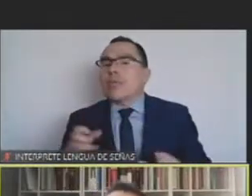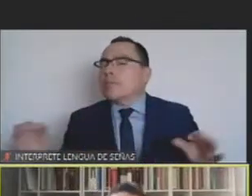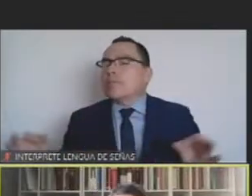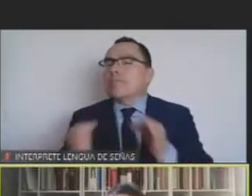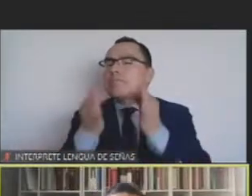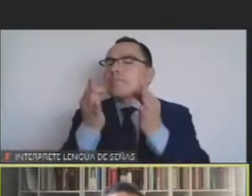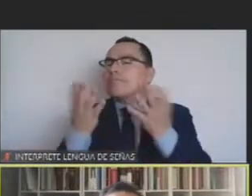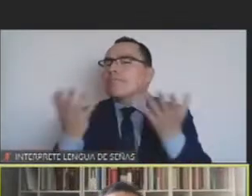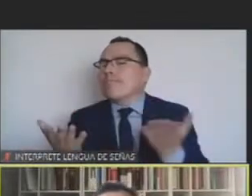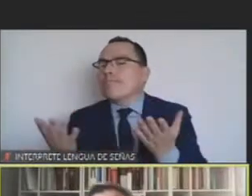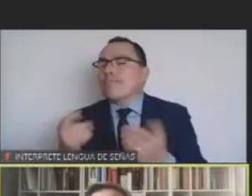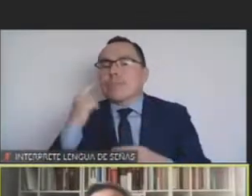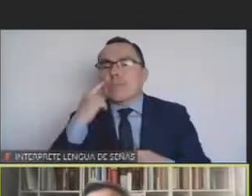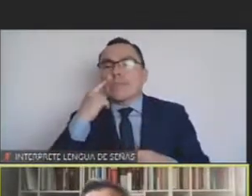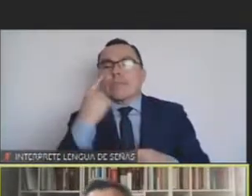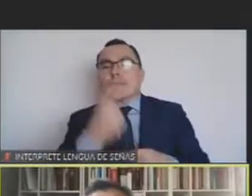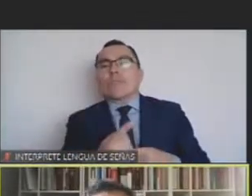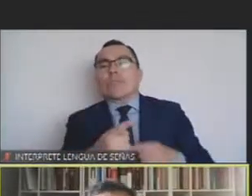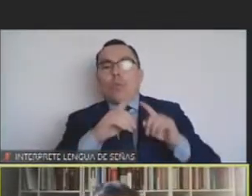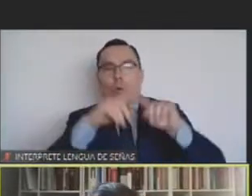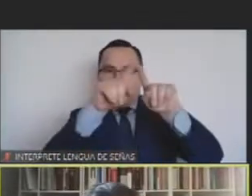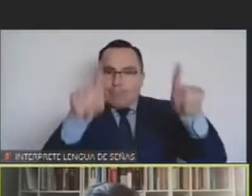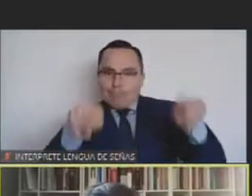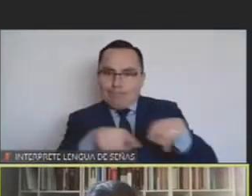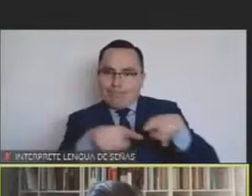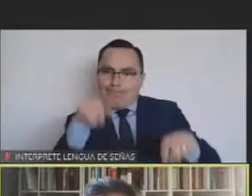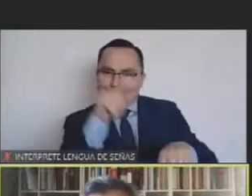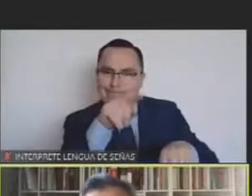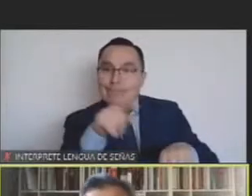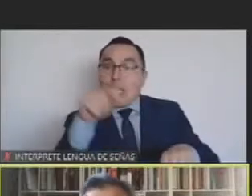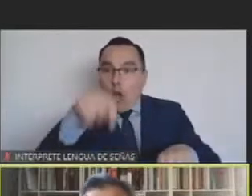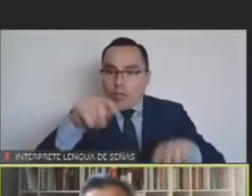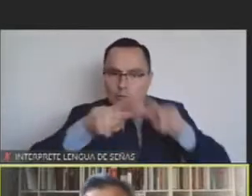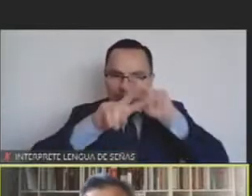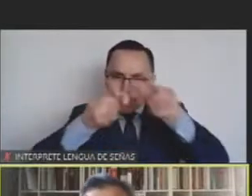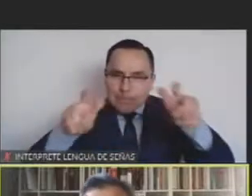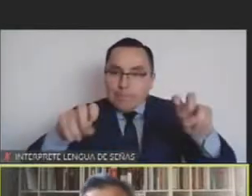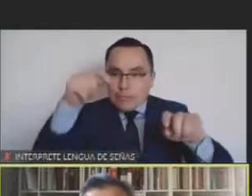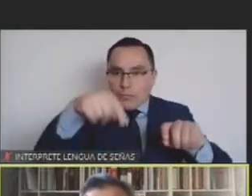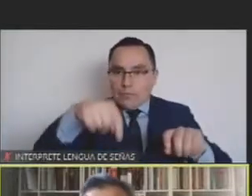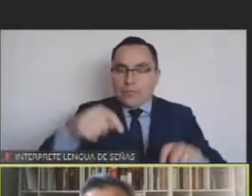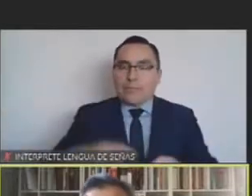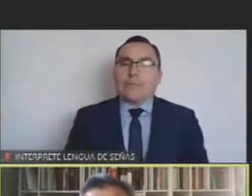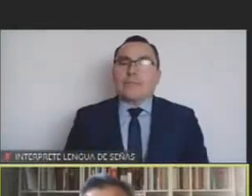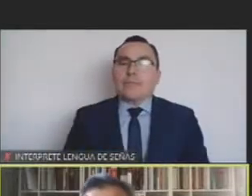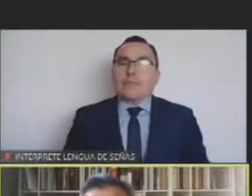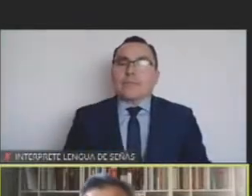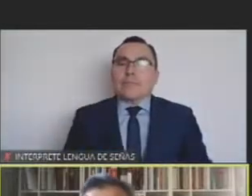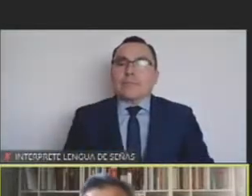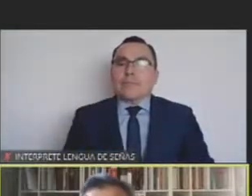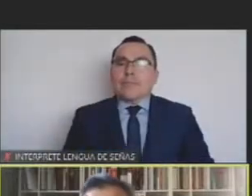uno toma un marco analítico como el que yo estoy haciendo referencia.